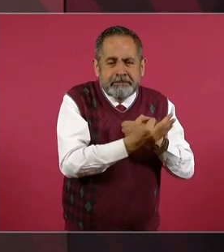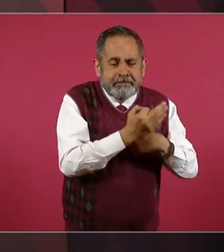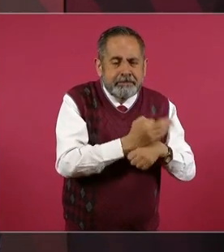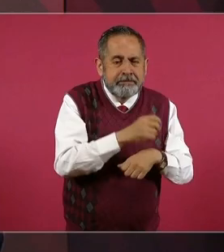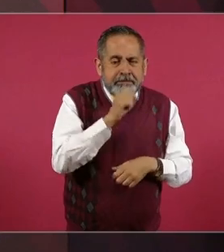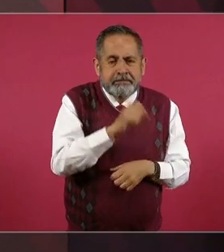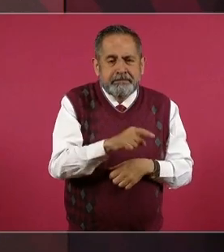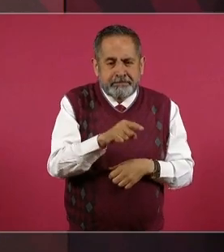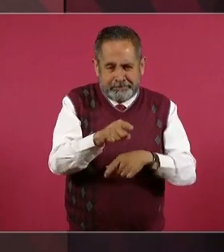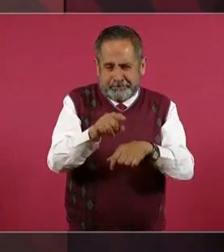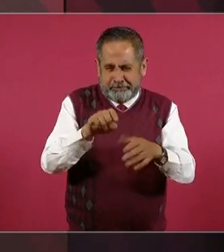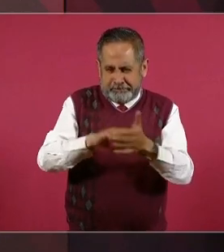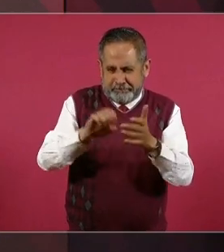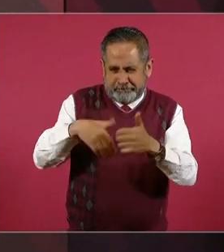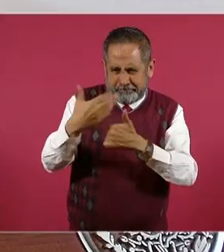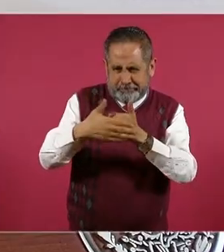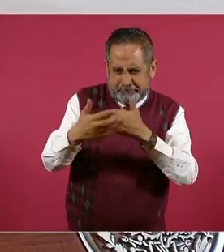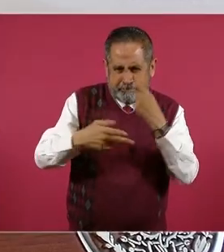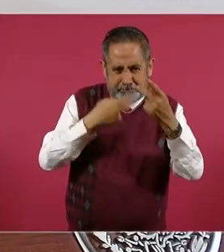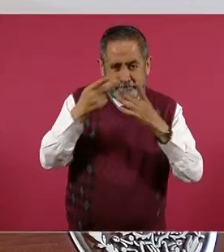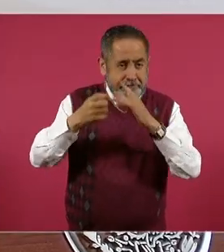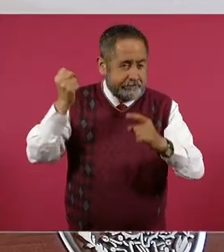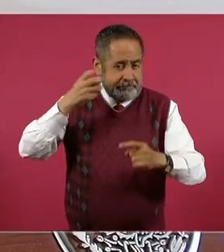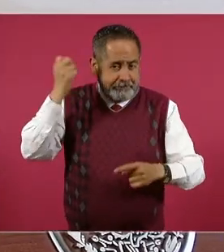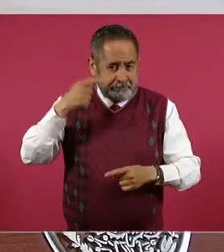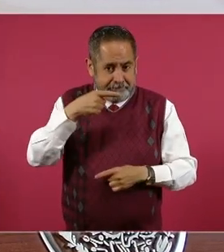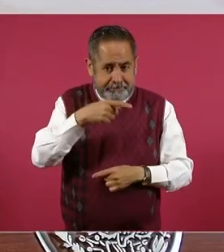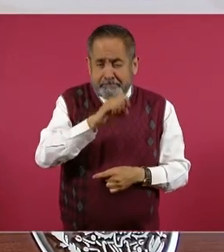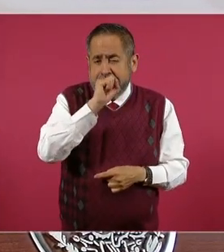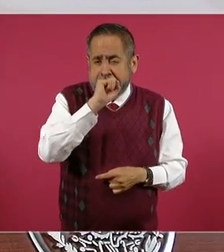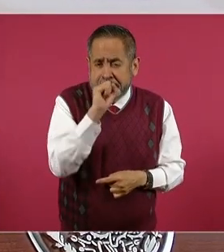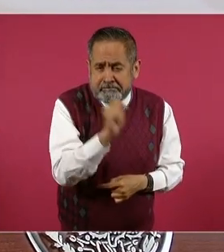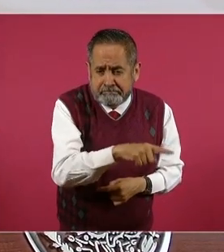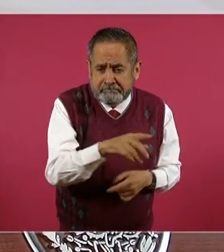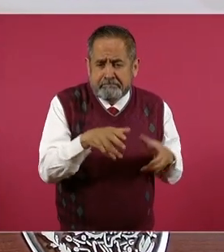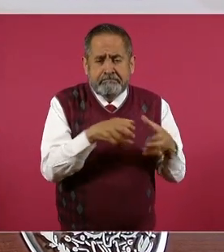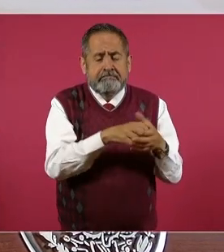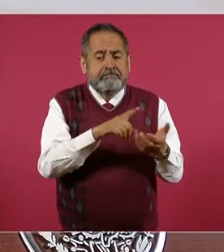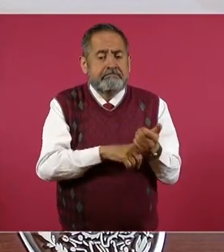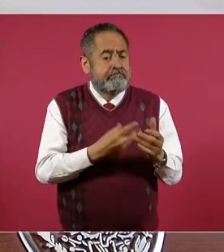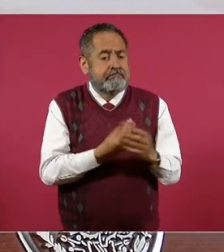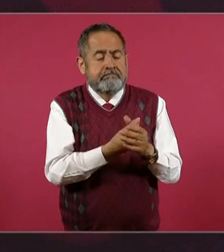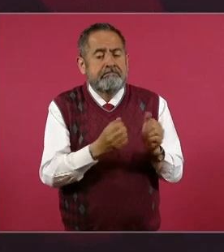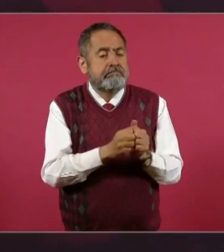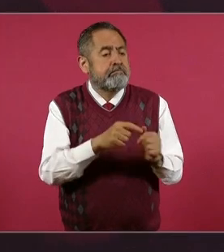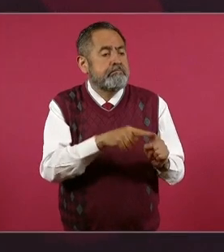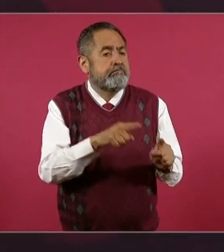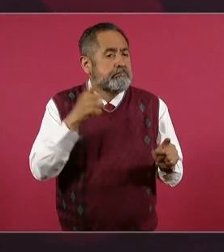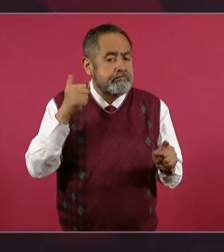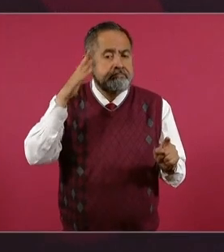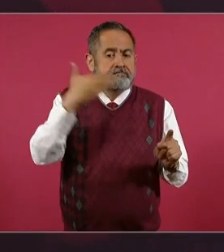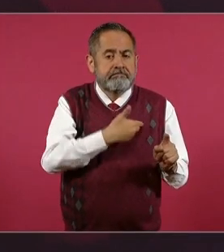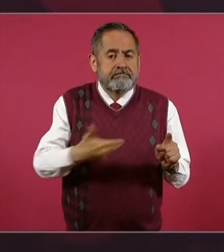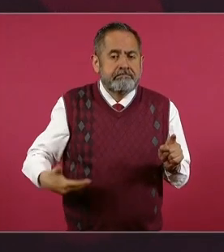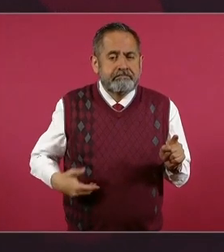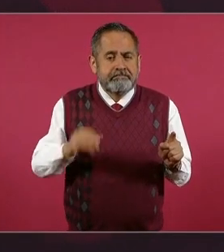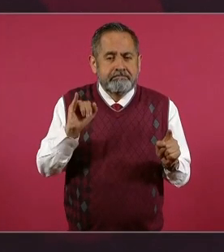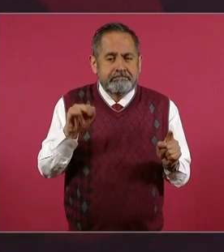El que va a hablar, por ejemplo, estuvo de presidente del